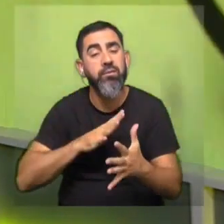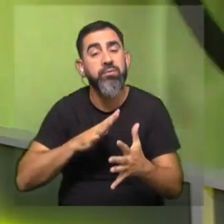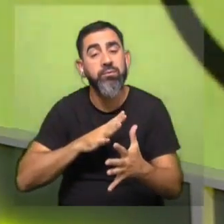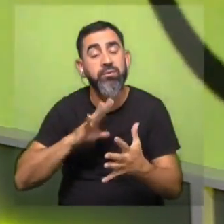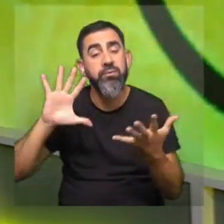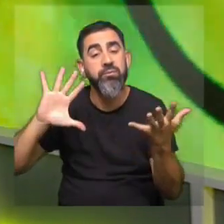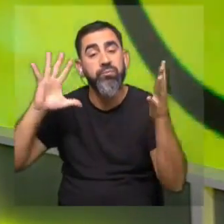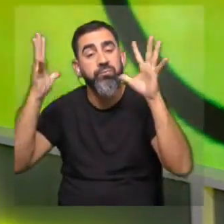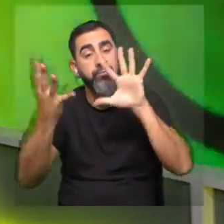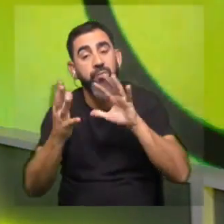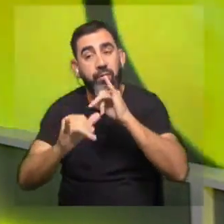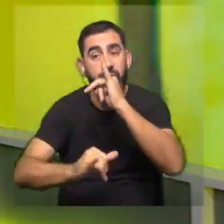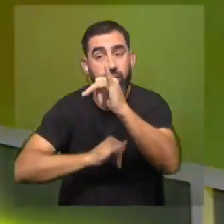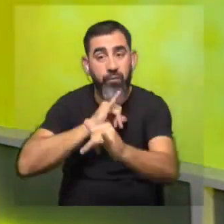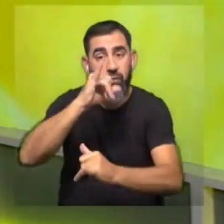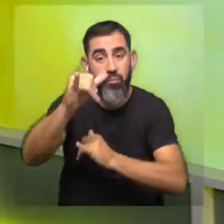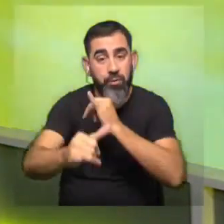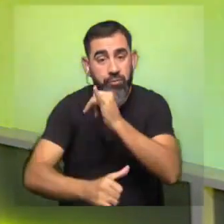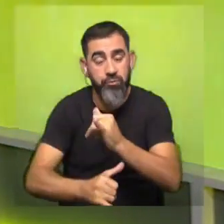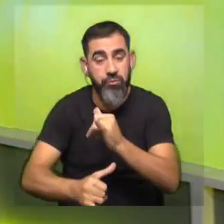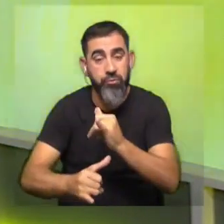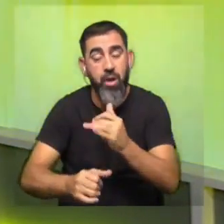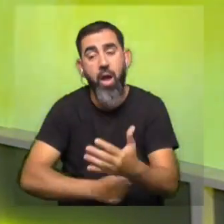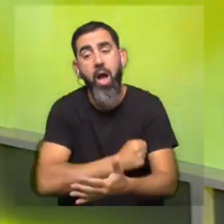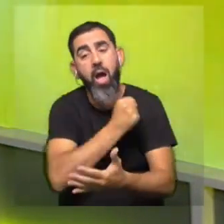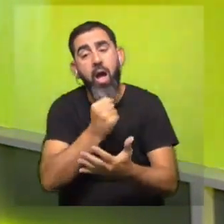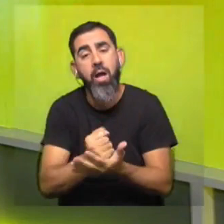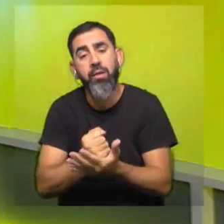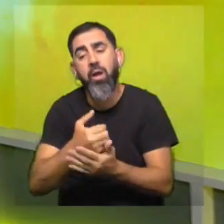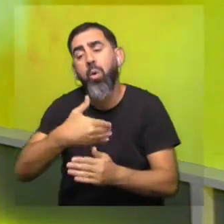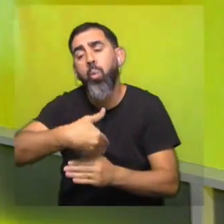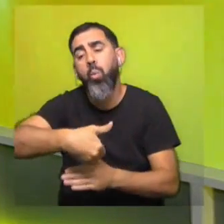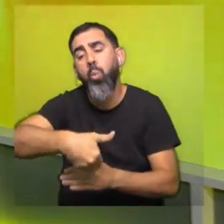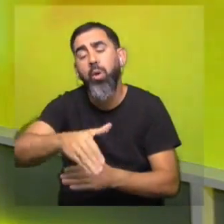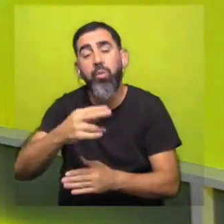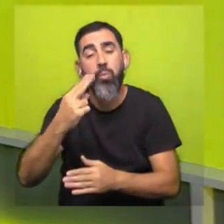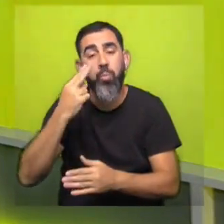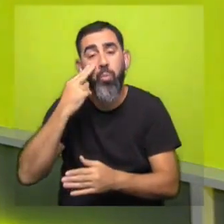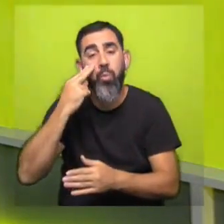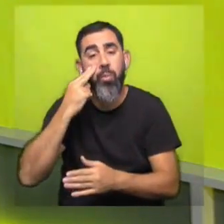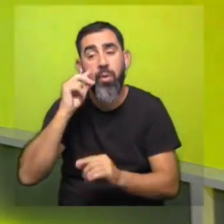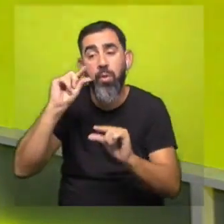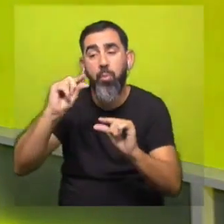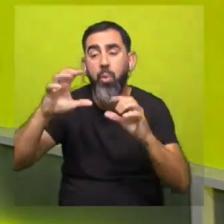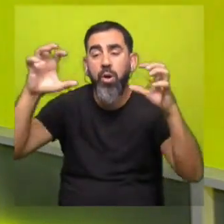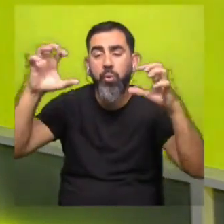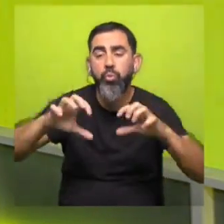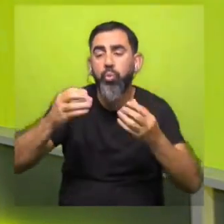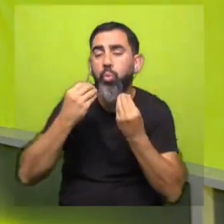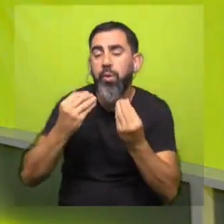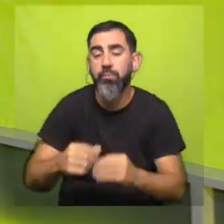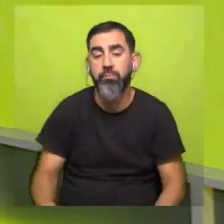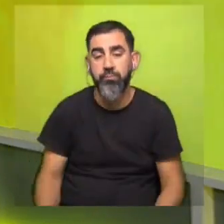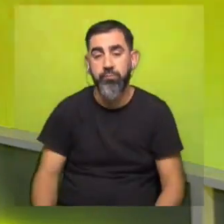Inumet, qué información se está generando para saber hasta cuándo vamos a estar en este régimen de muy pocas precipitaciones. Mientras